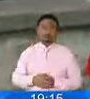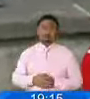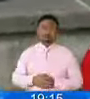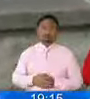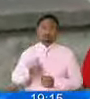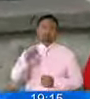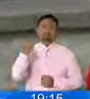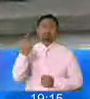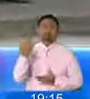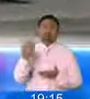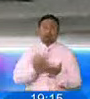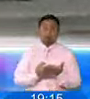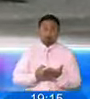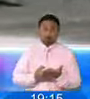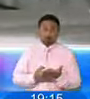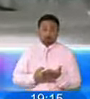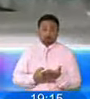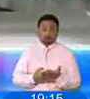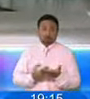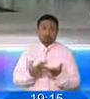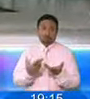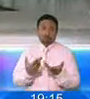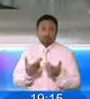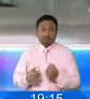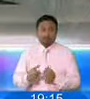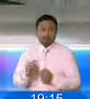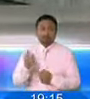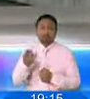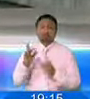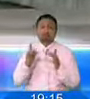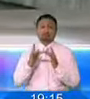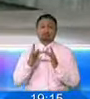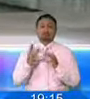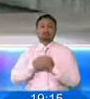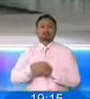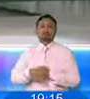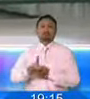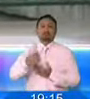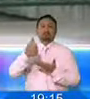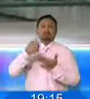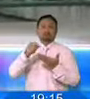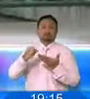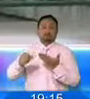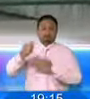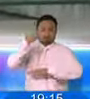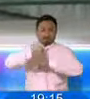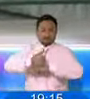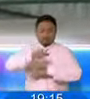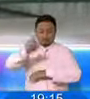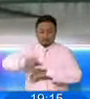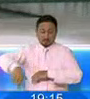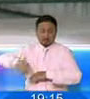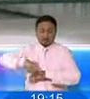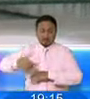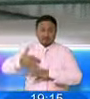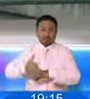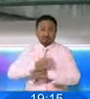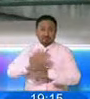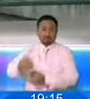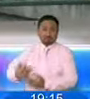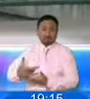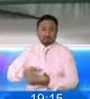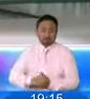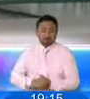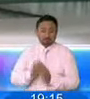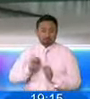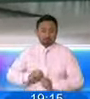mismo ya tuvimos un contacto con los auditores de la Contraloría, que son los encargados de preparar la información.